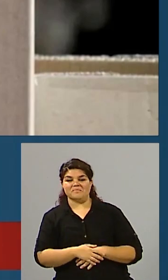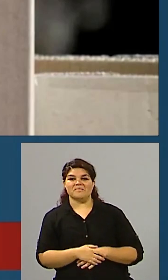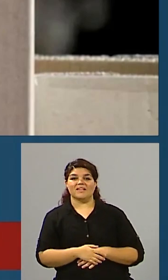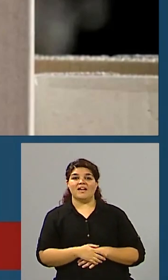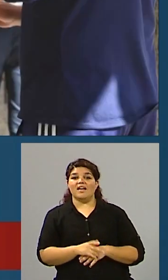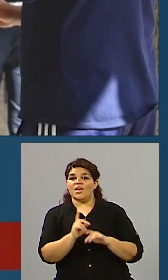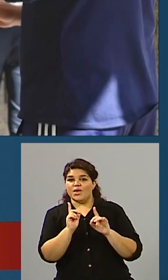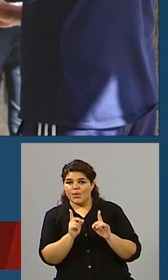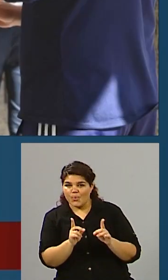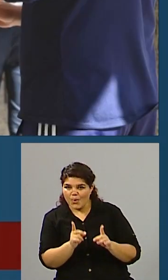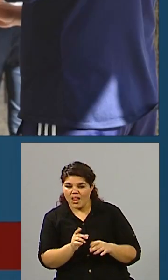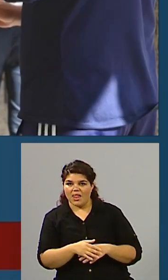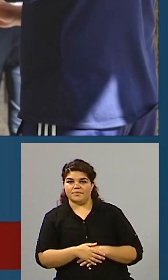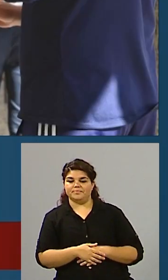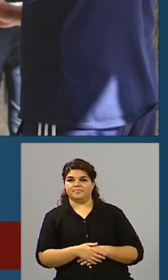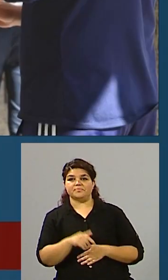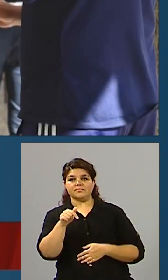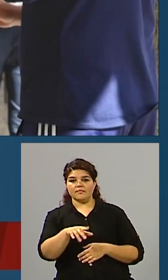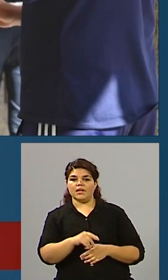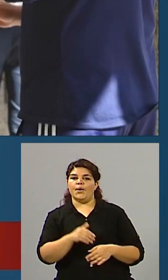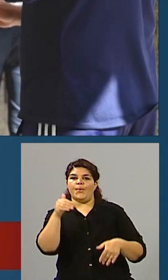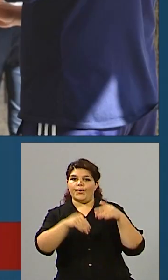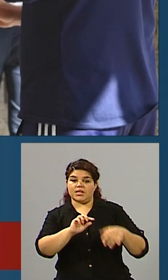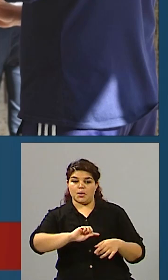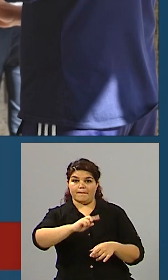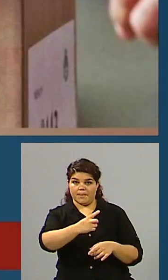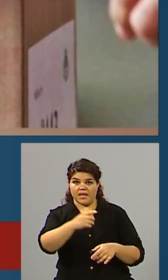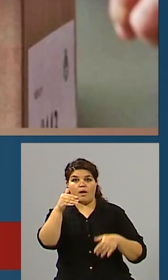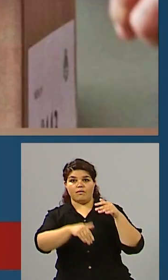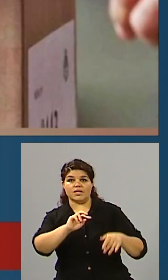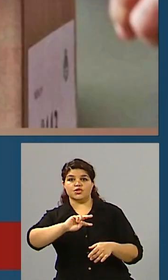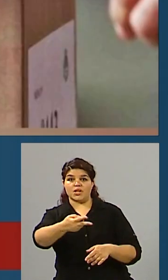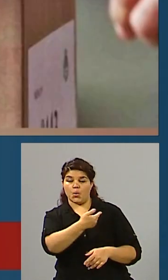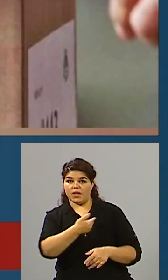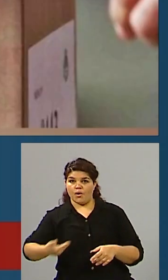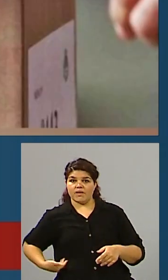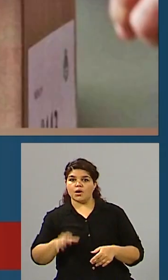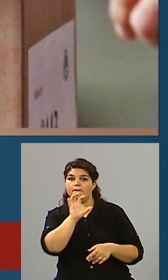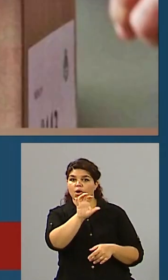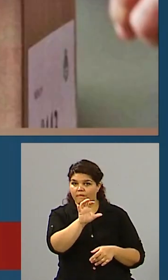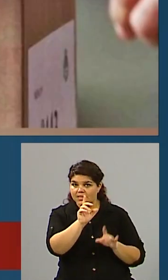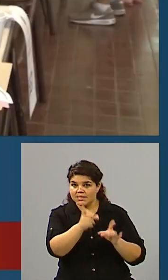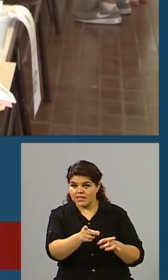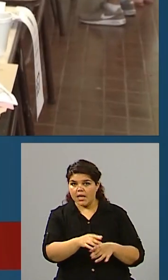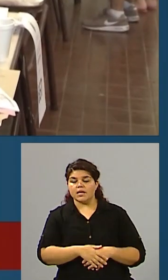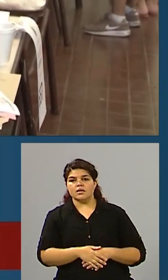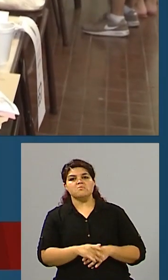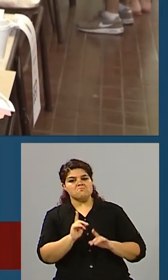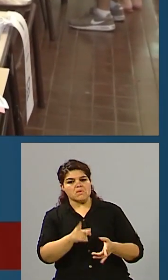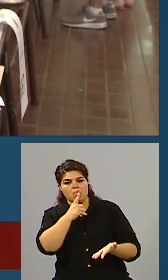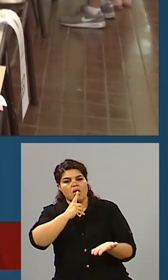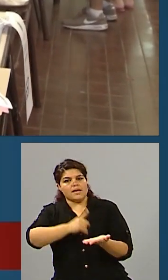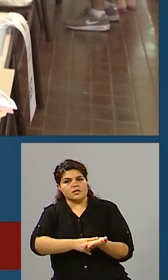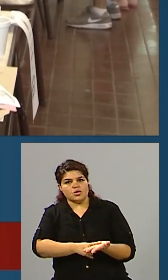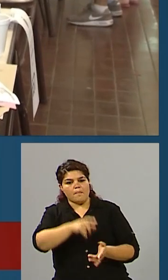sea con la primera vuelta y después con la segunda, dejó en claro que hay una decisión del electorado a nivel nacional que